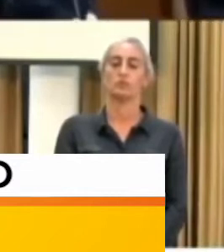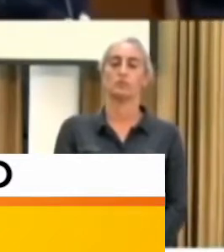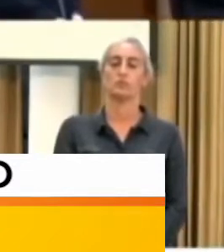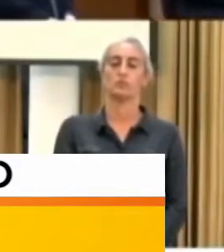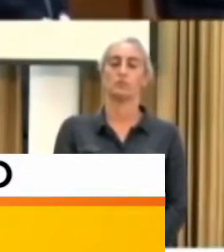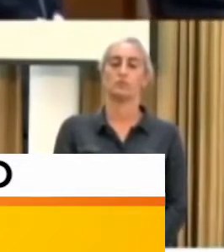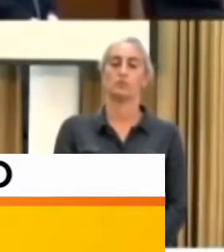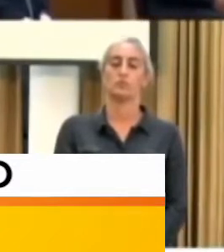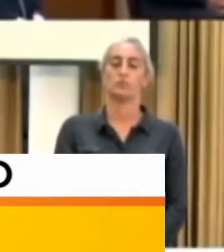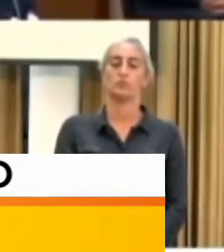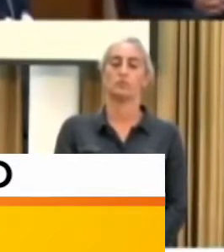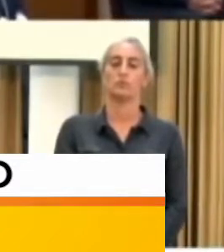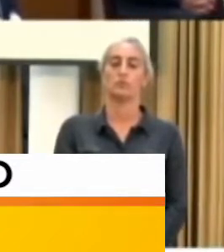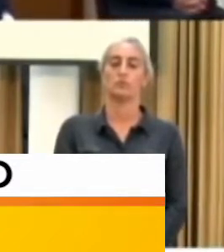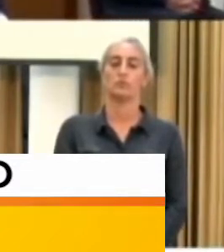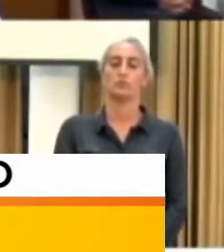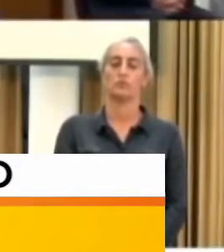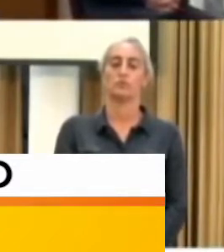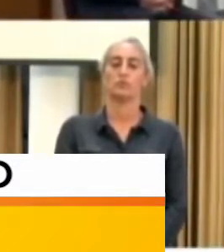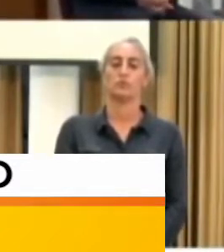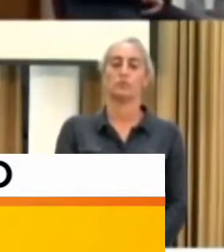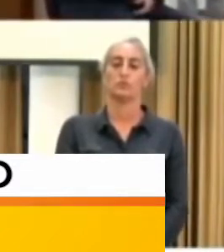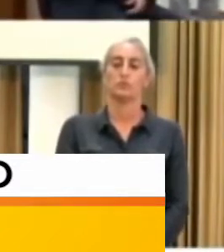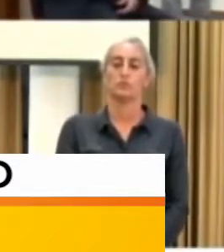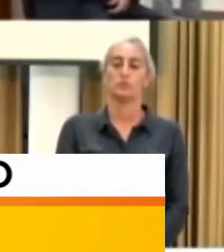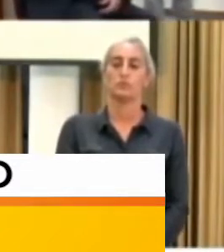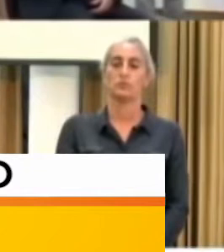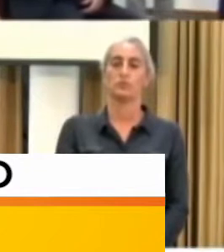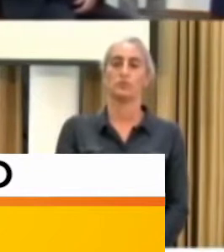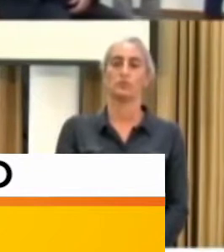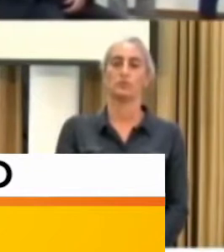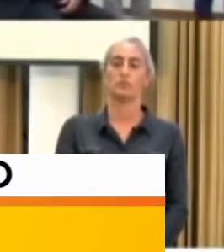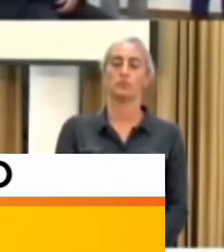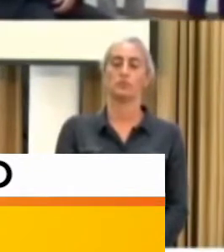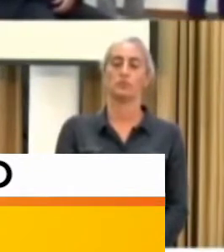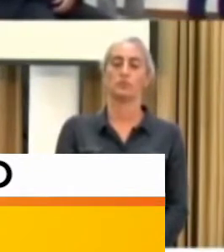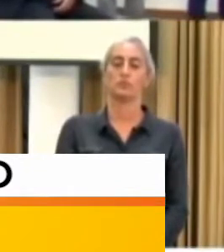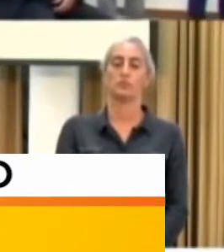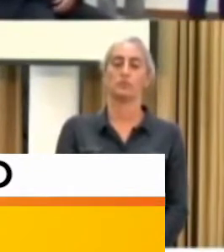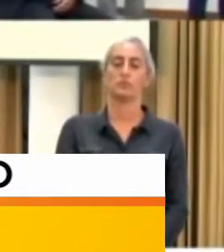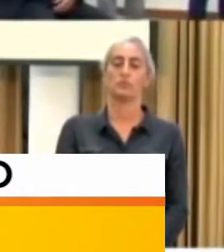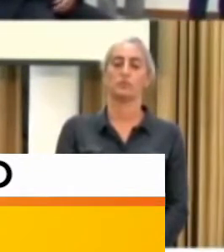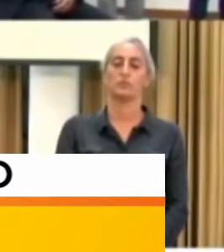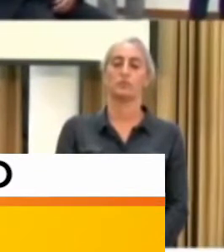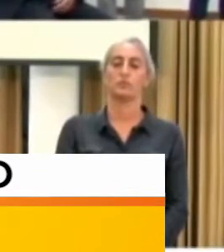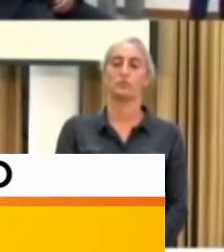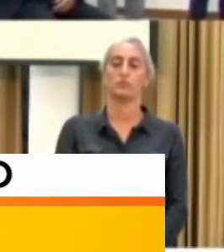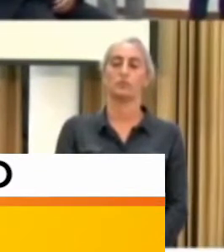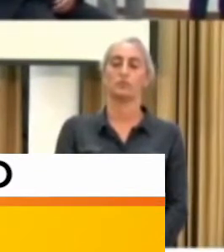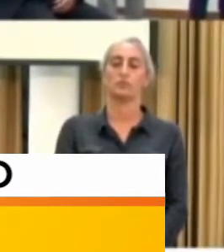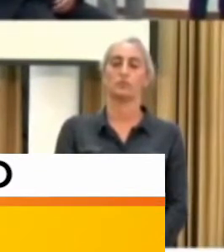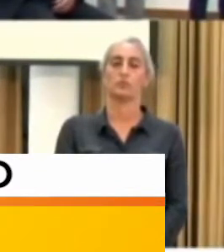firmamos contrato en todas estas obras construimos el centro de convenciones el cine lo estamos haciendo en conjunto con la provincia pondremos